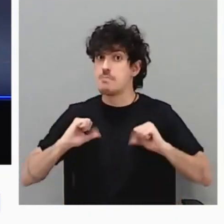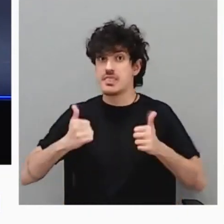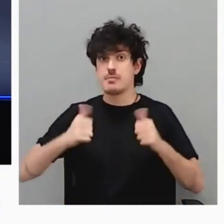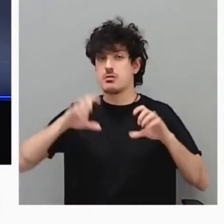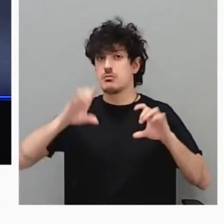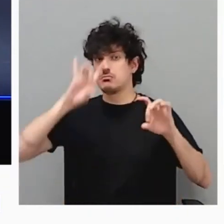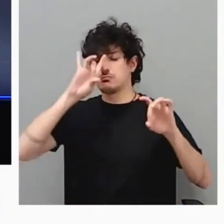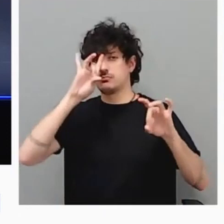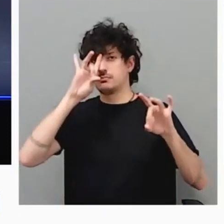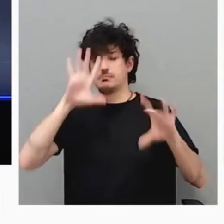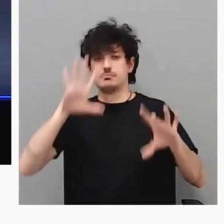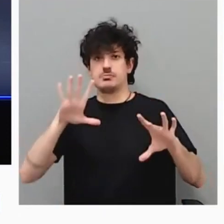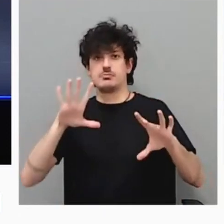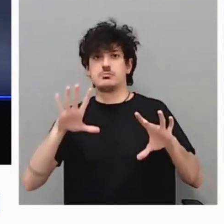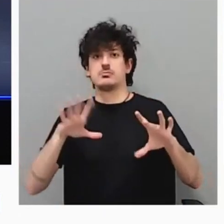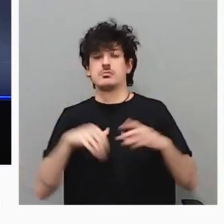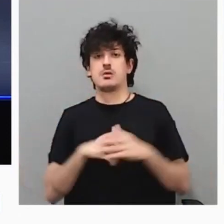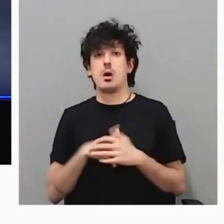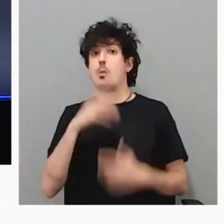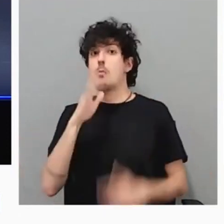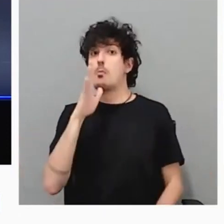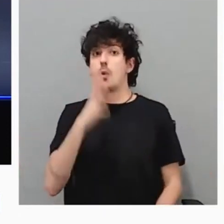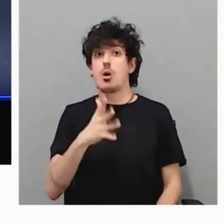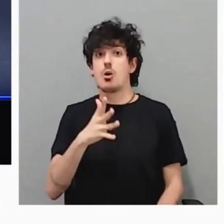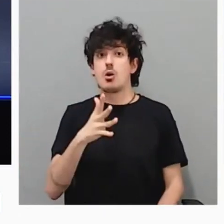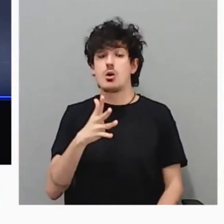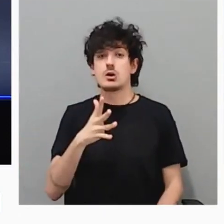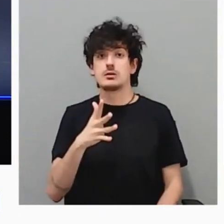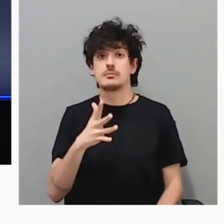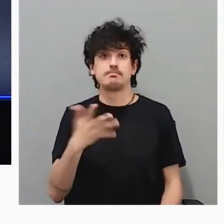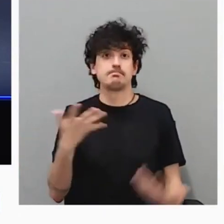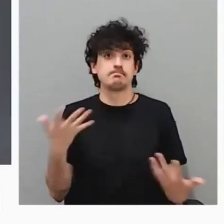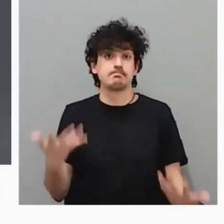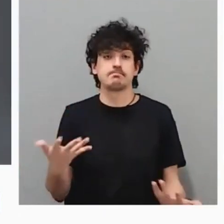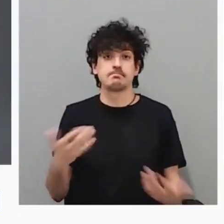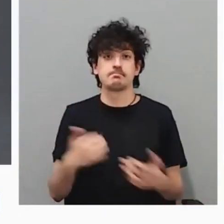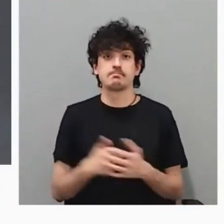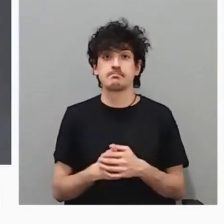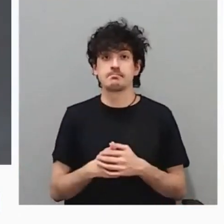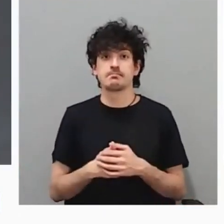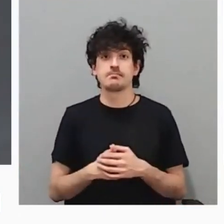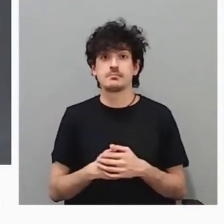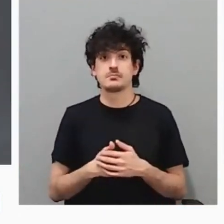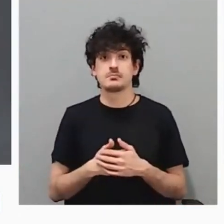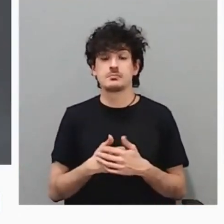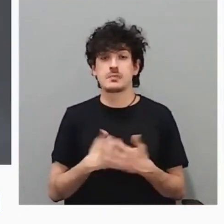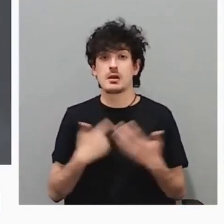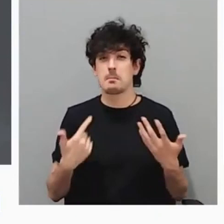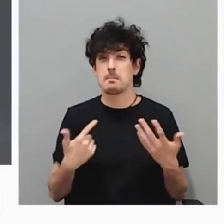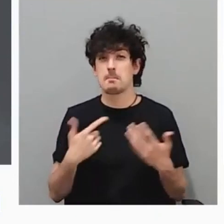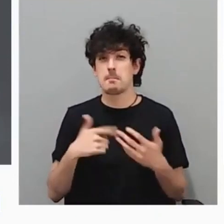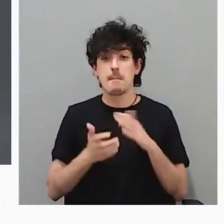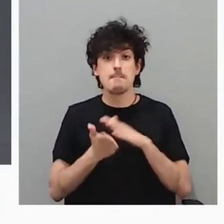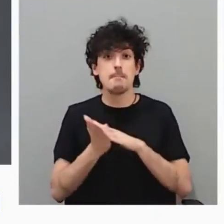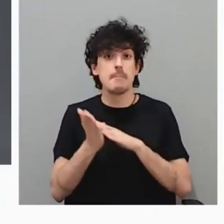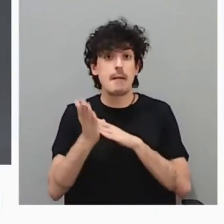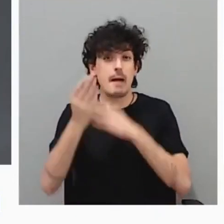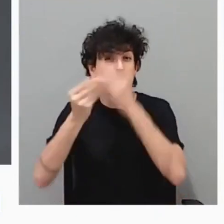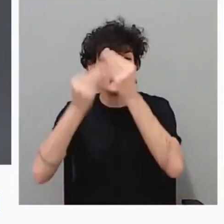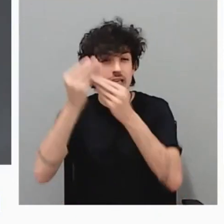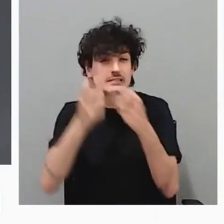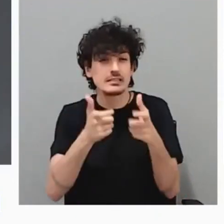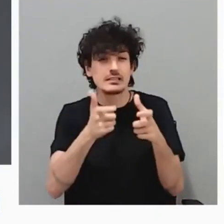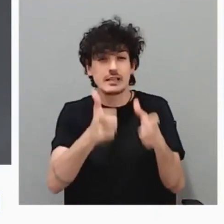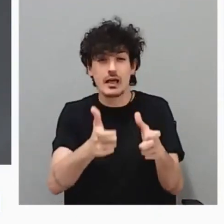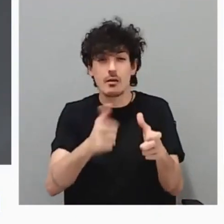cuando salimos al mercado, porque la tendencia tendíamos a pensar que el sector quizá privado, ¿no?,